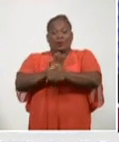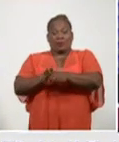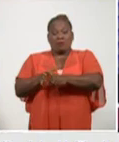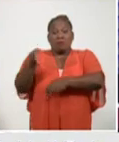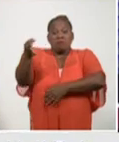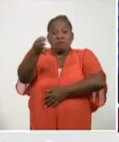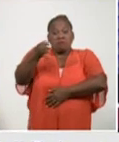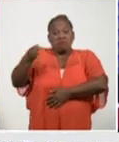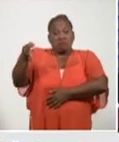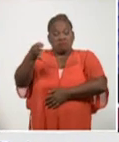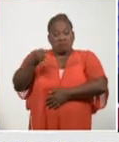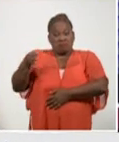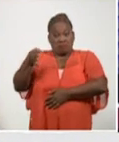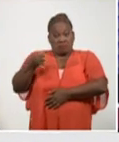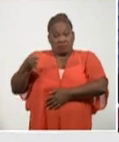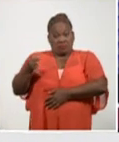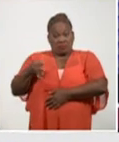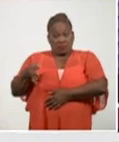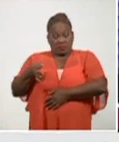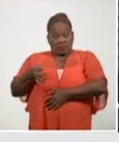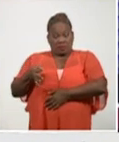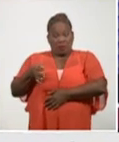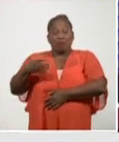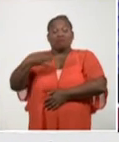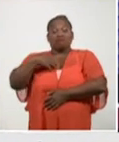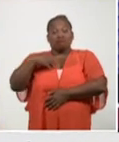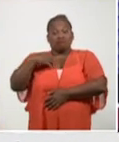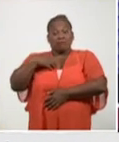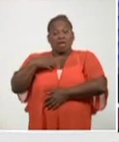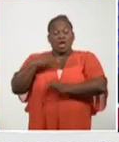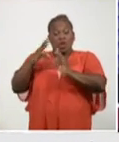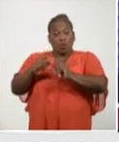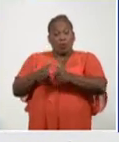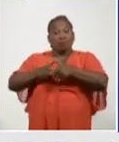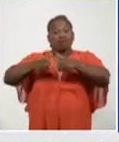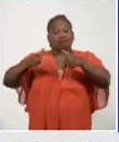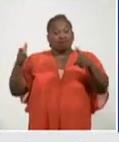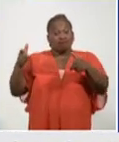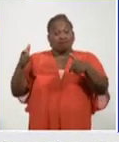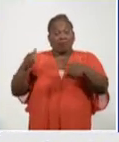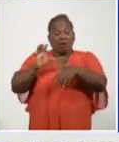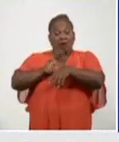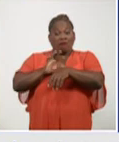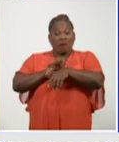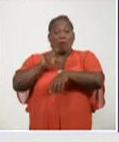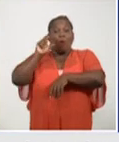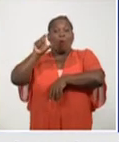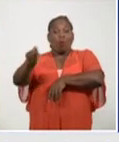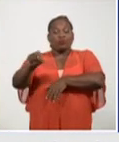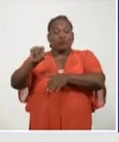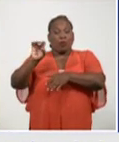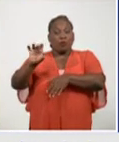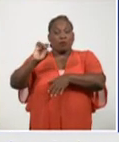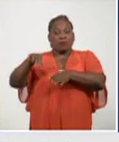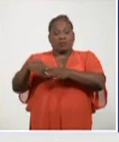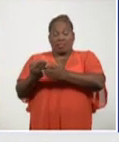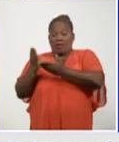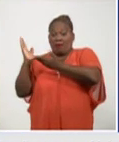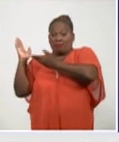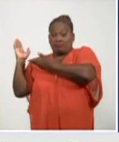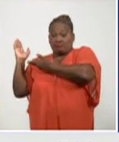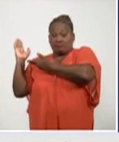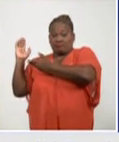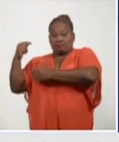municipios que aportan el mayor número de casos en los últimos 15 días, pues en primer lugar